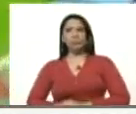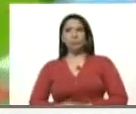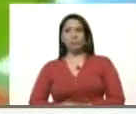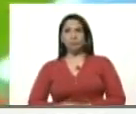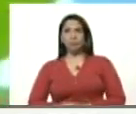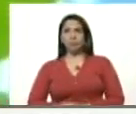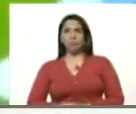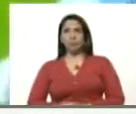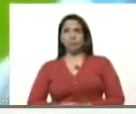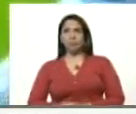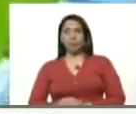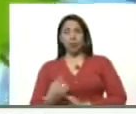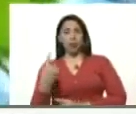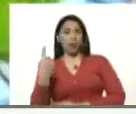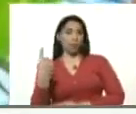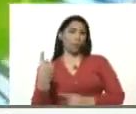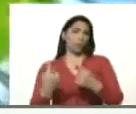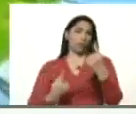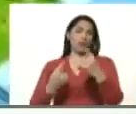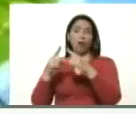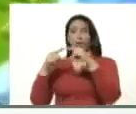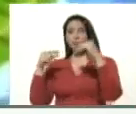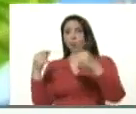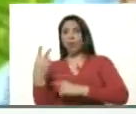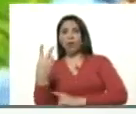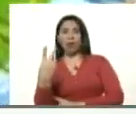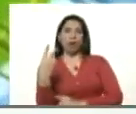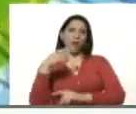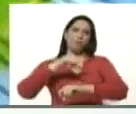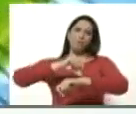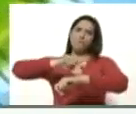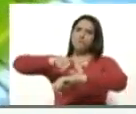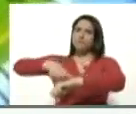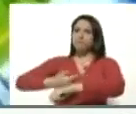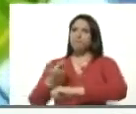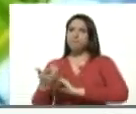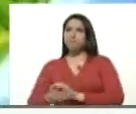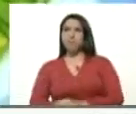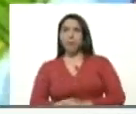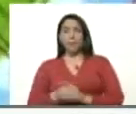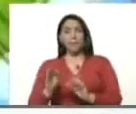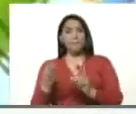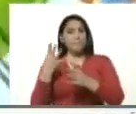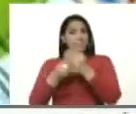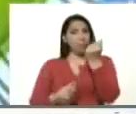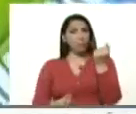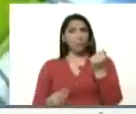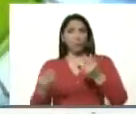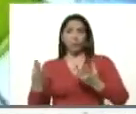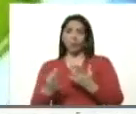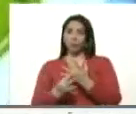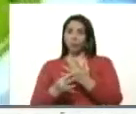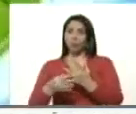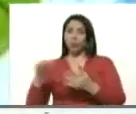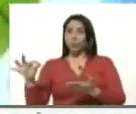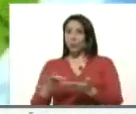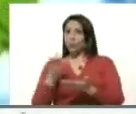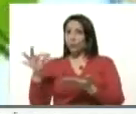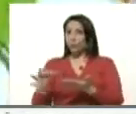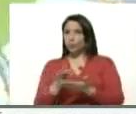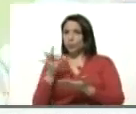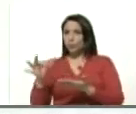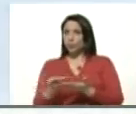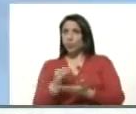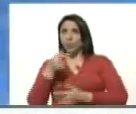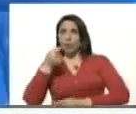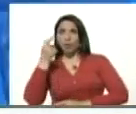A la una, a la luna, a las dos el reloj, que se casa la aguja y el granito